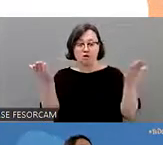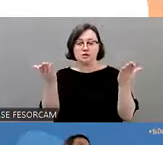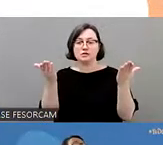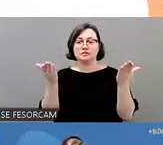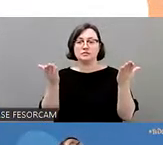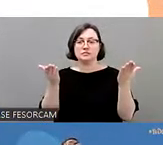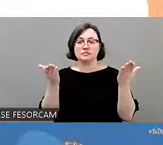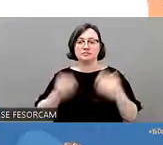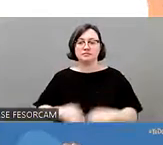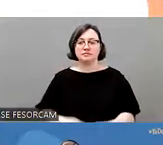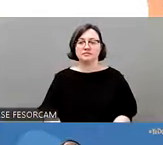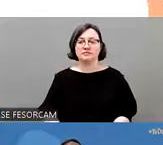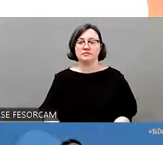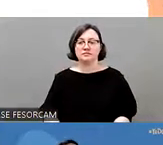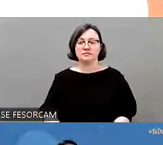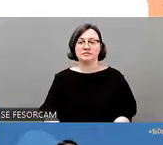sean